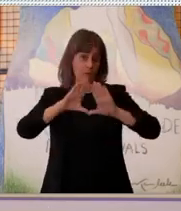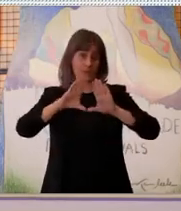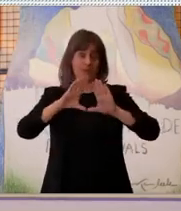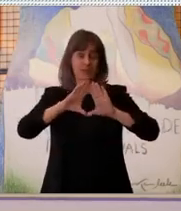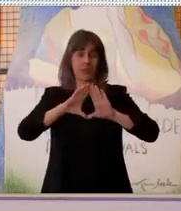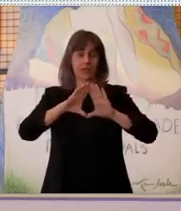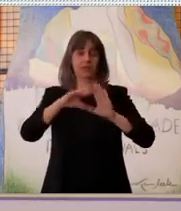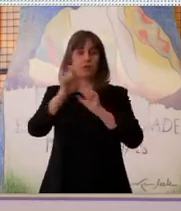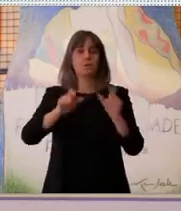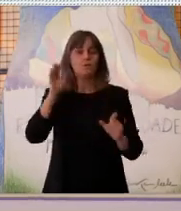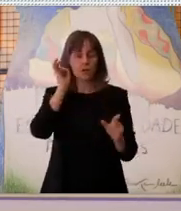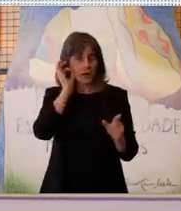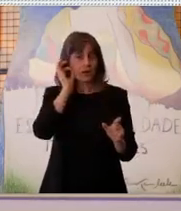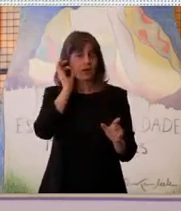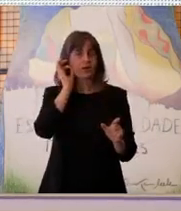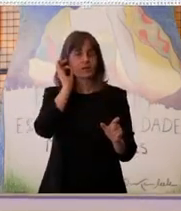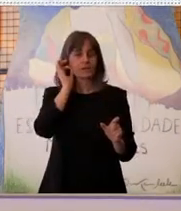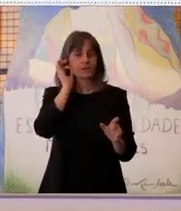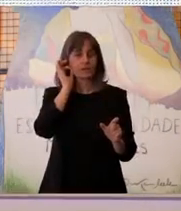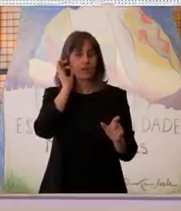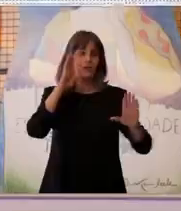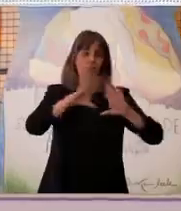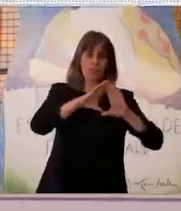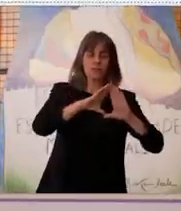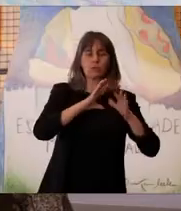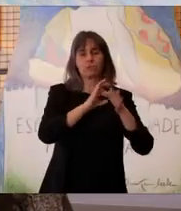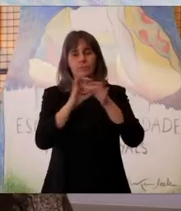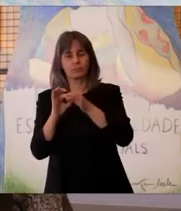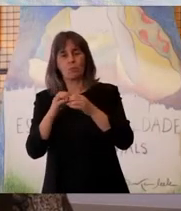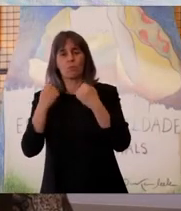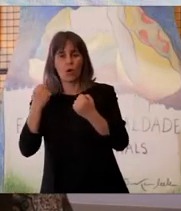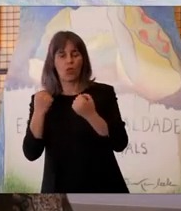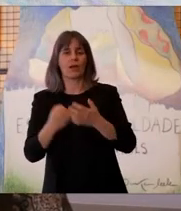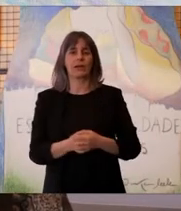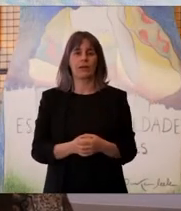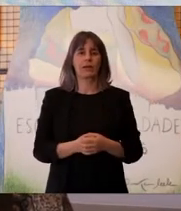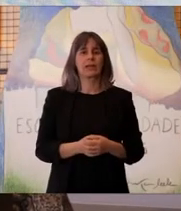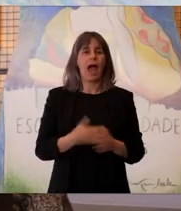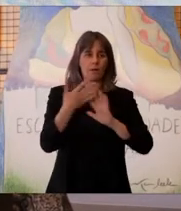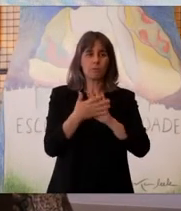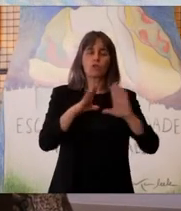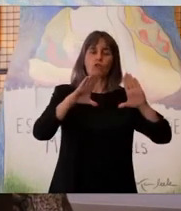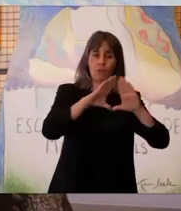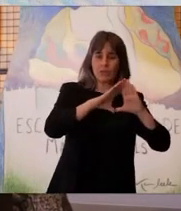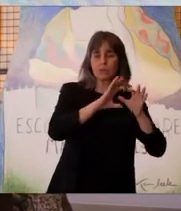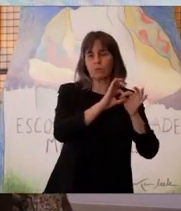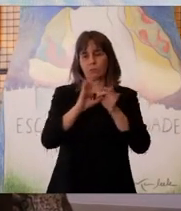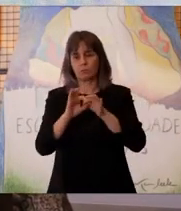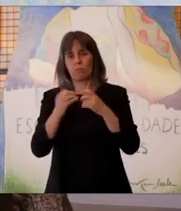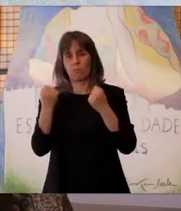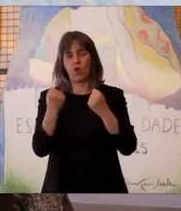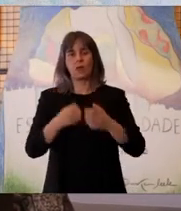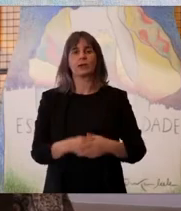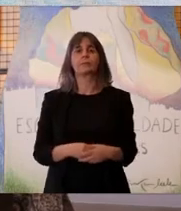de mujeres de feminismo y poder no no solo de mujer y poder sino de feminismo y poder